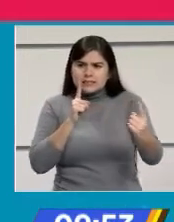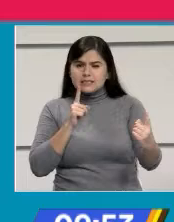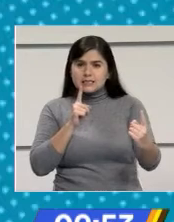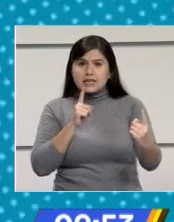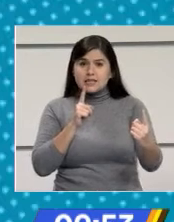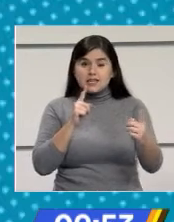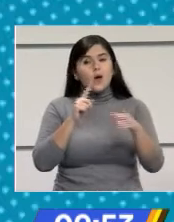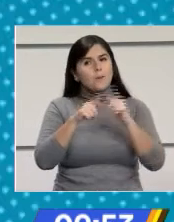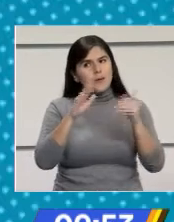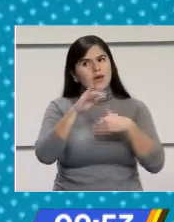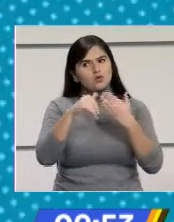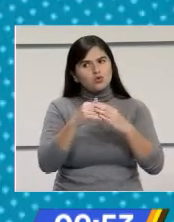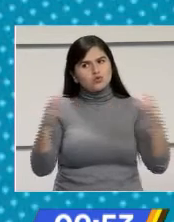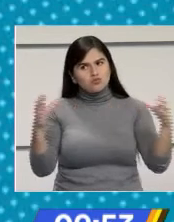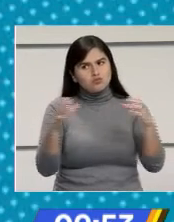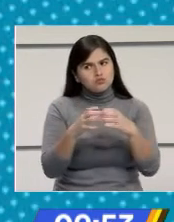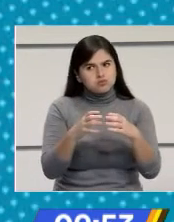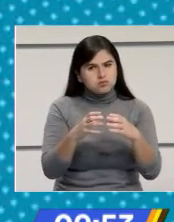Distanciados pero unidos.